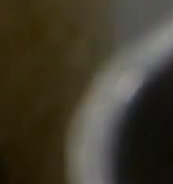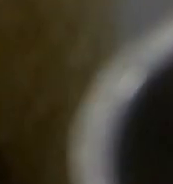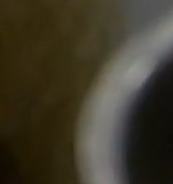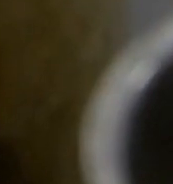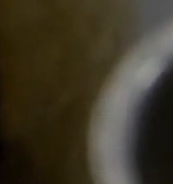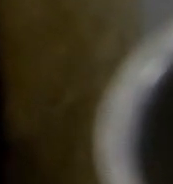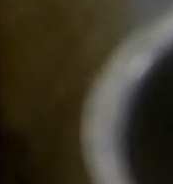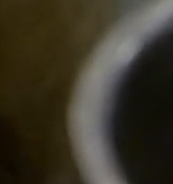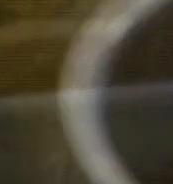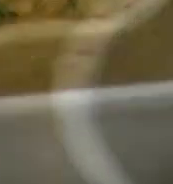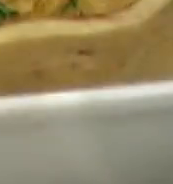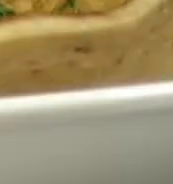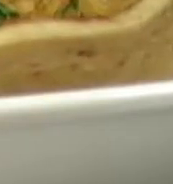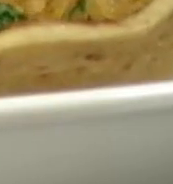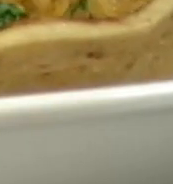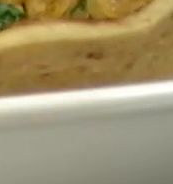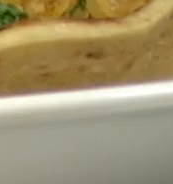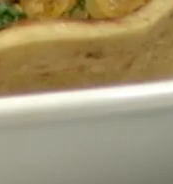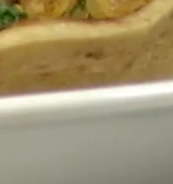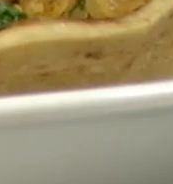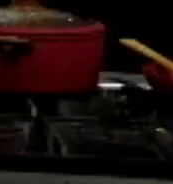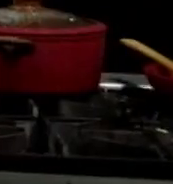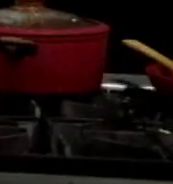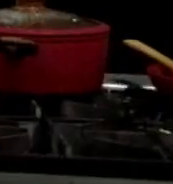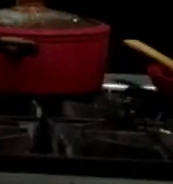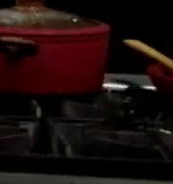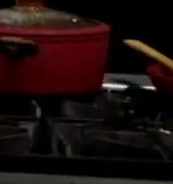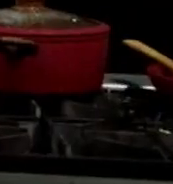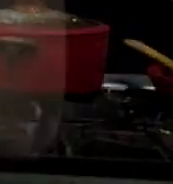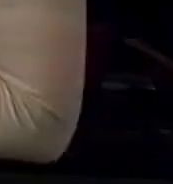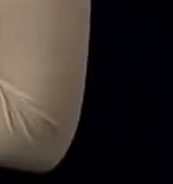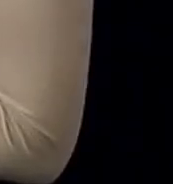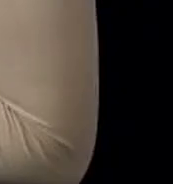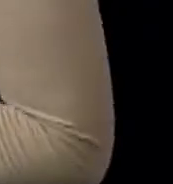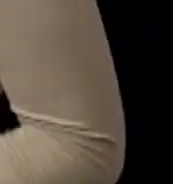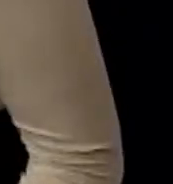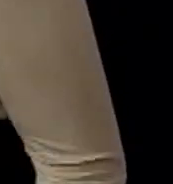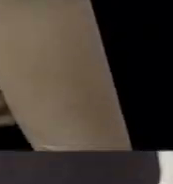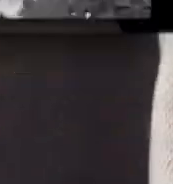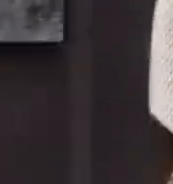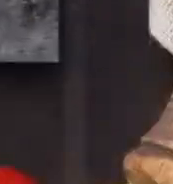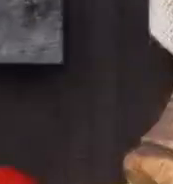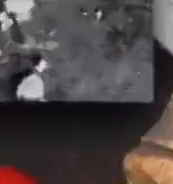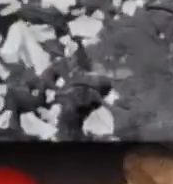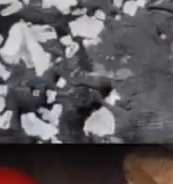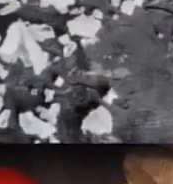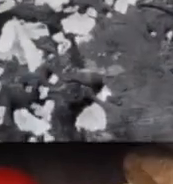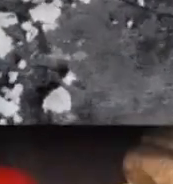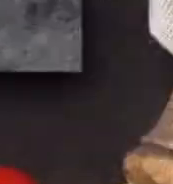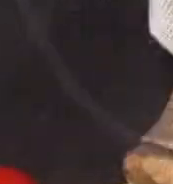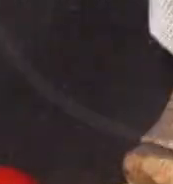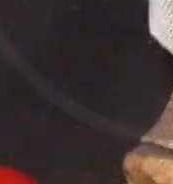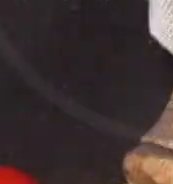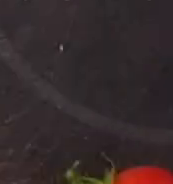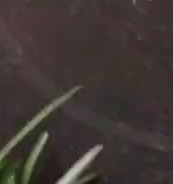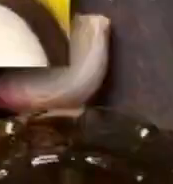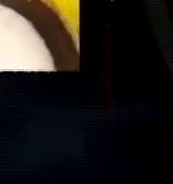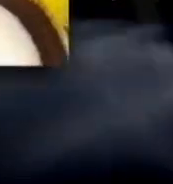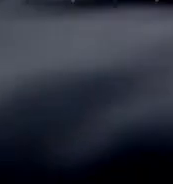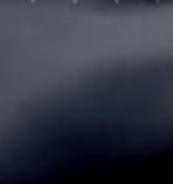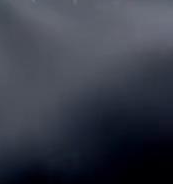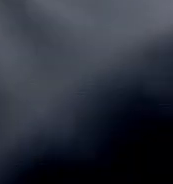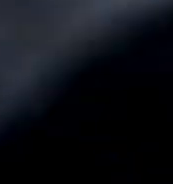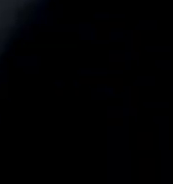los deja reposar mientras esperan que los jueces les den su opinión. No se pierda La Sazón que nos une, el reality